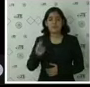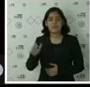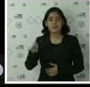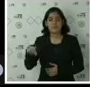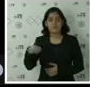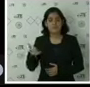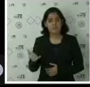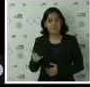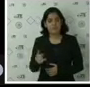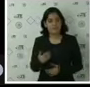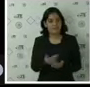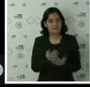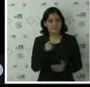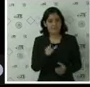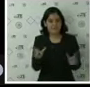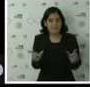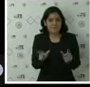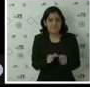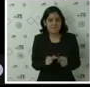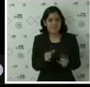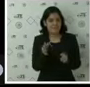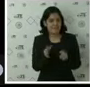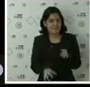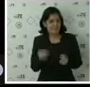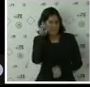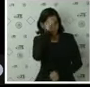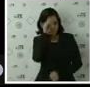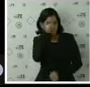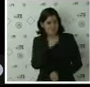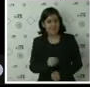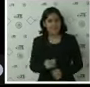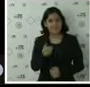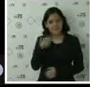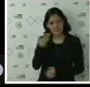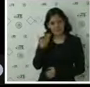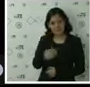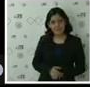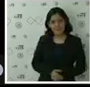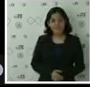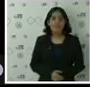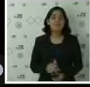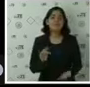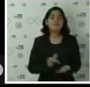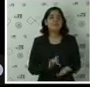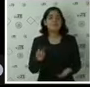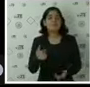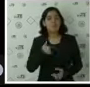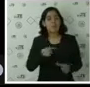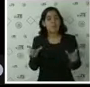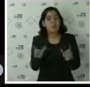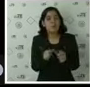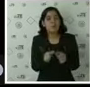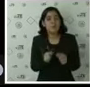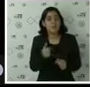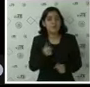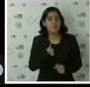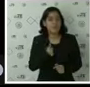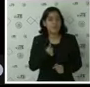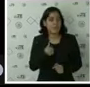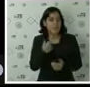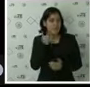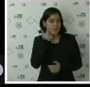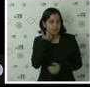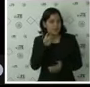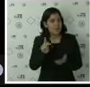es tu turno de conclusiones si eres tan amable. Sí, claro, muchísimas gracias. Pues para mi conclusión me gustaría retomar algunos puntos